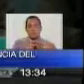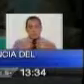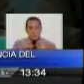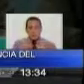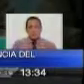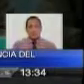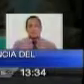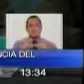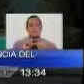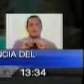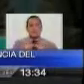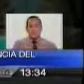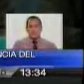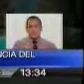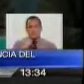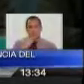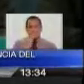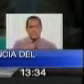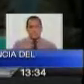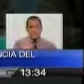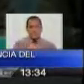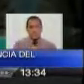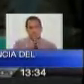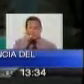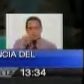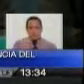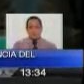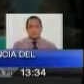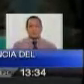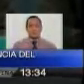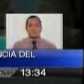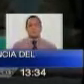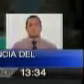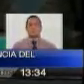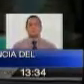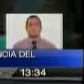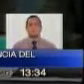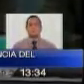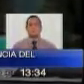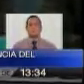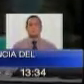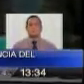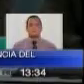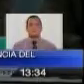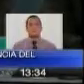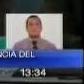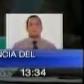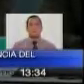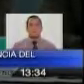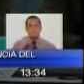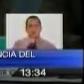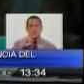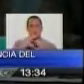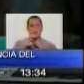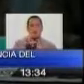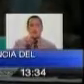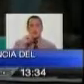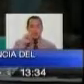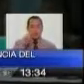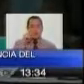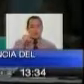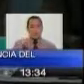que se continúe una férrea defensa del Perú en este caso. Premier, la señora Gloria Cano ha adelantado